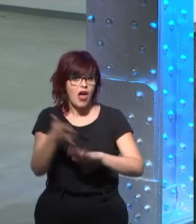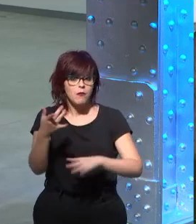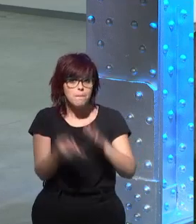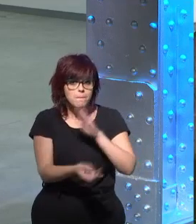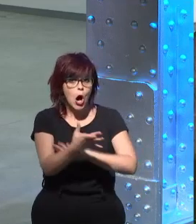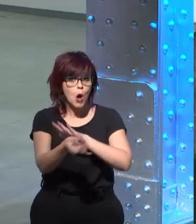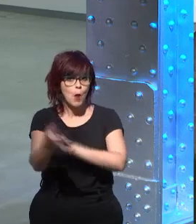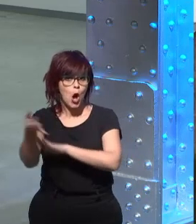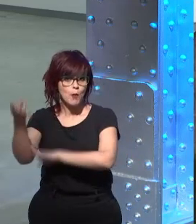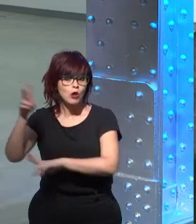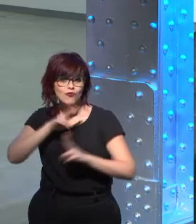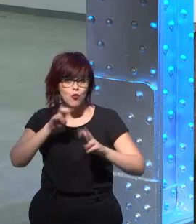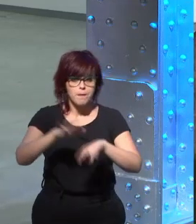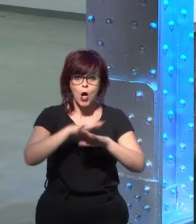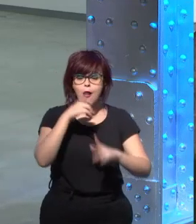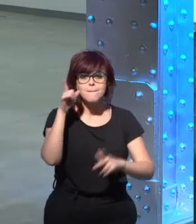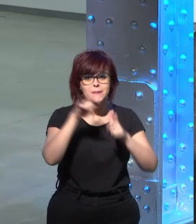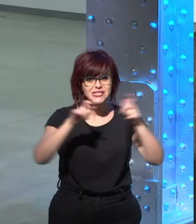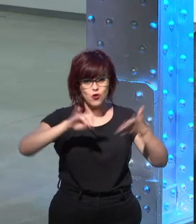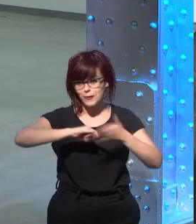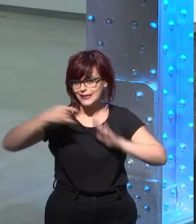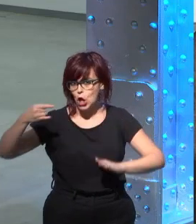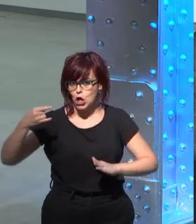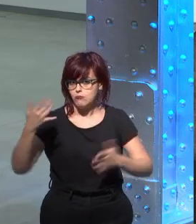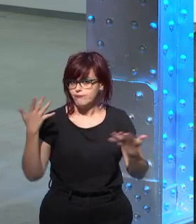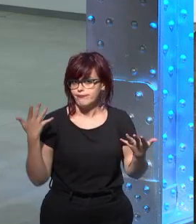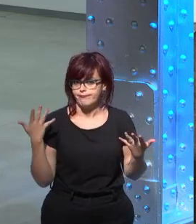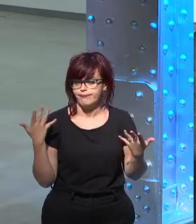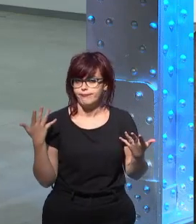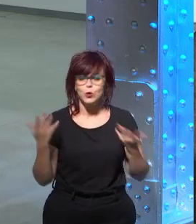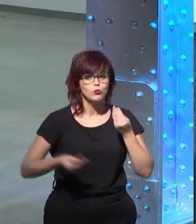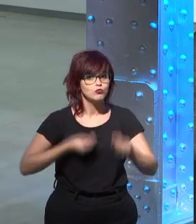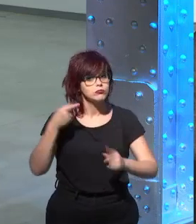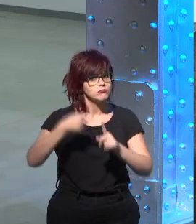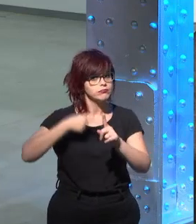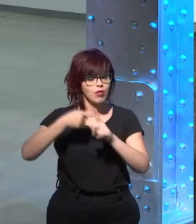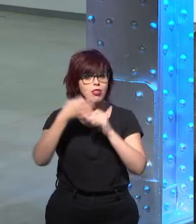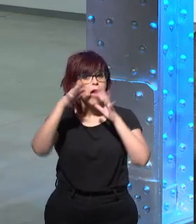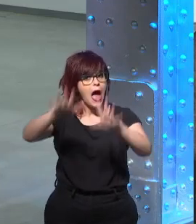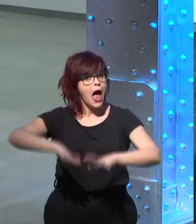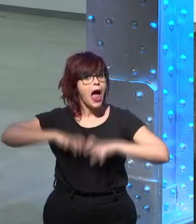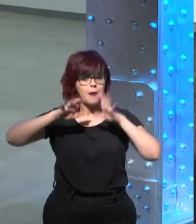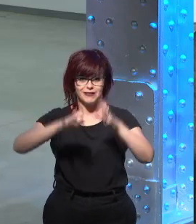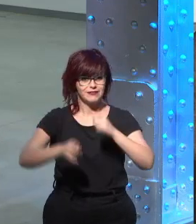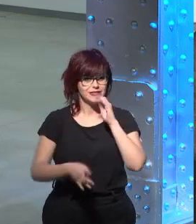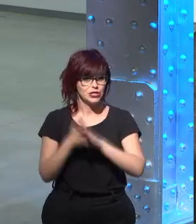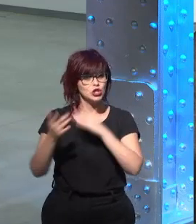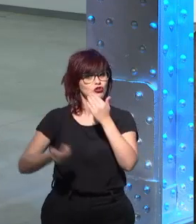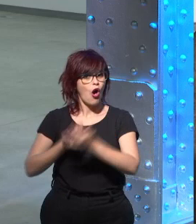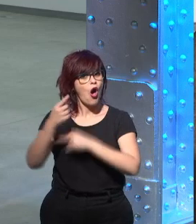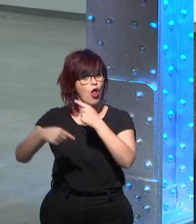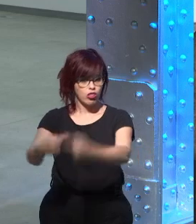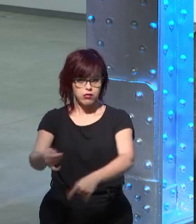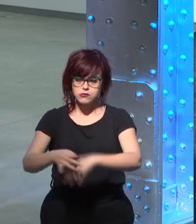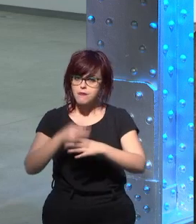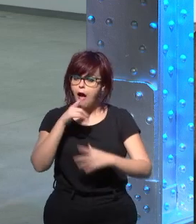nuevas tecnologías en las empresas y no queda más remedio que seguir aprendiendo constantemente y sacarles